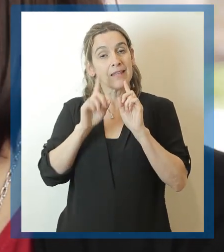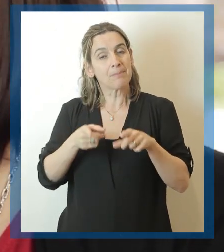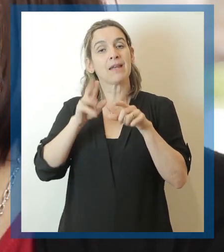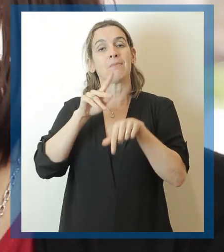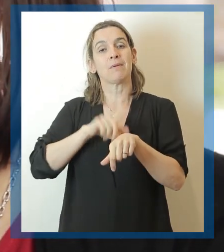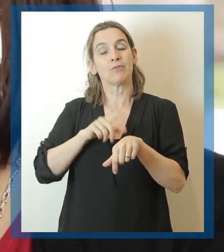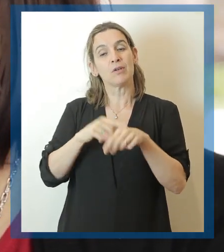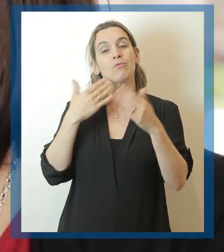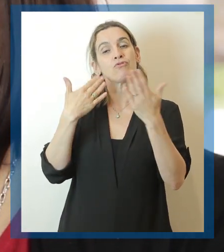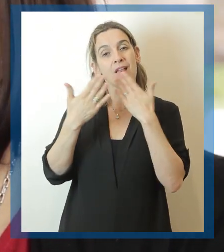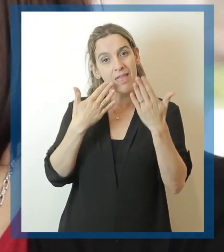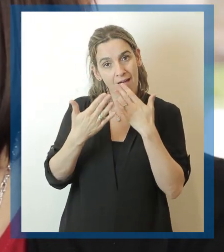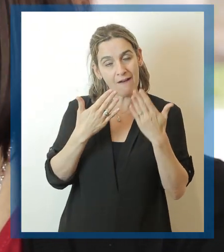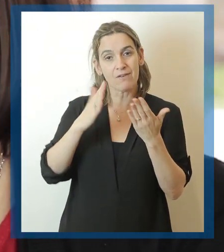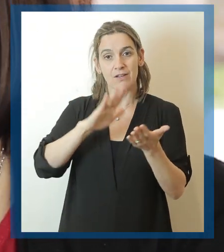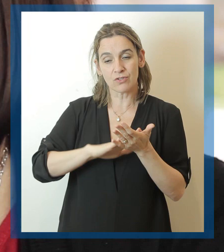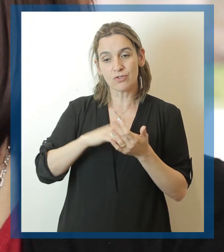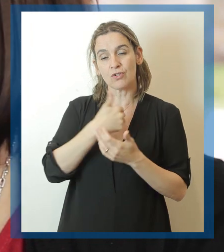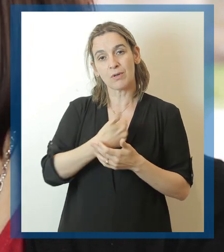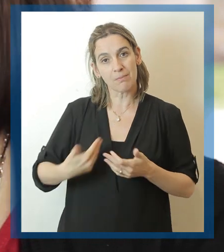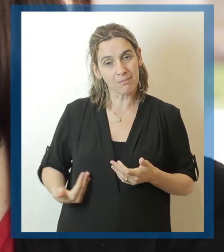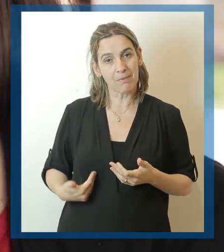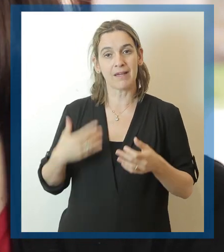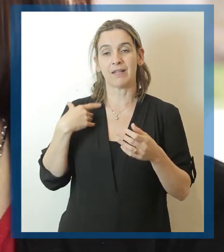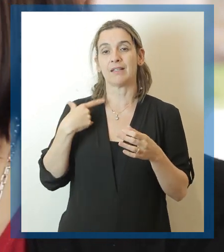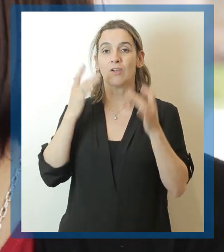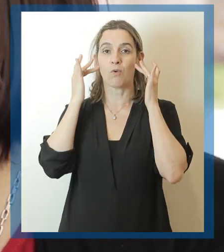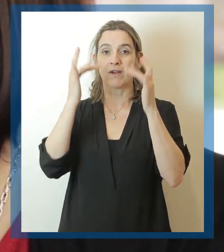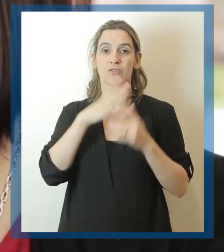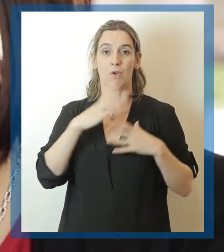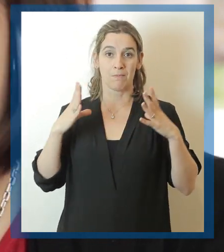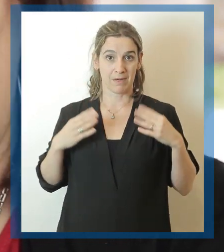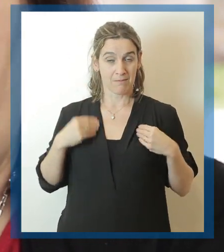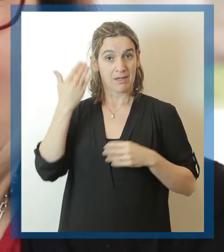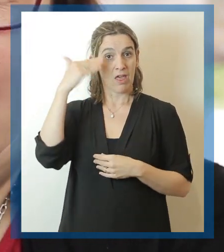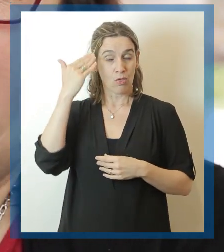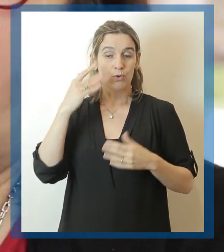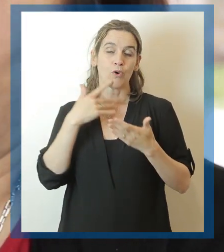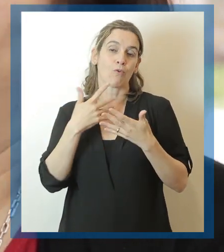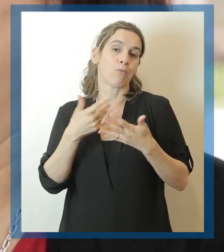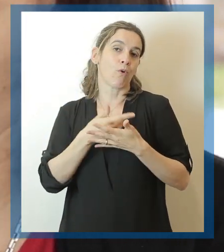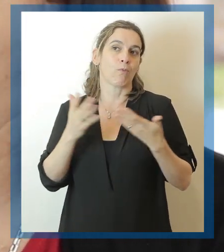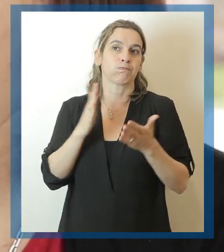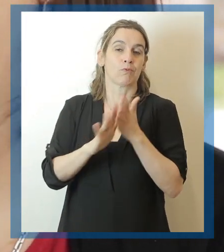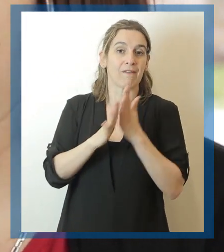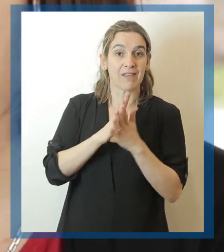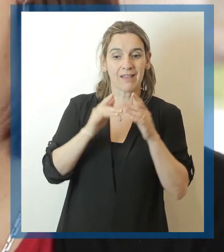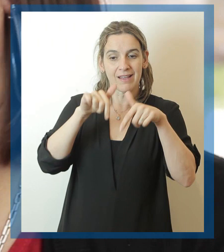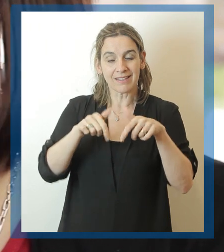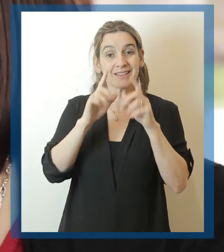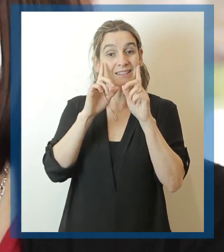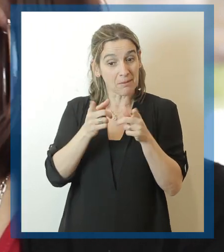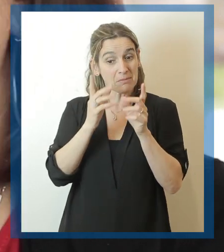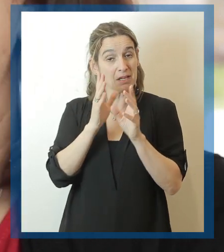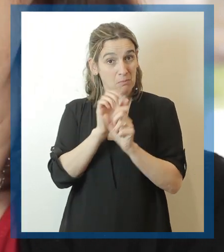Y a su vez se les habla del maestro de educación primaria de acreditación de adultos, que hay también como